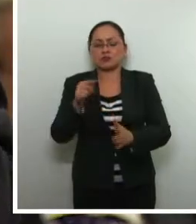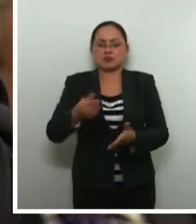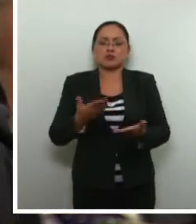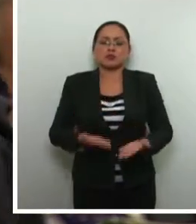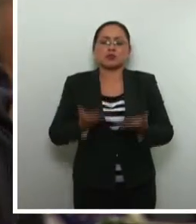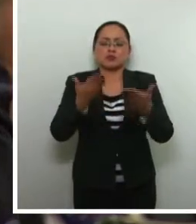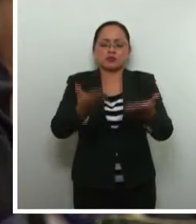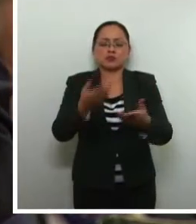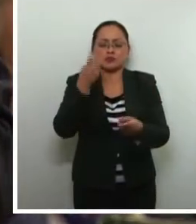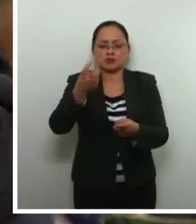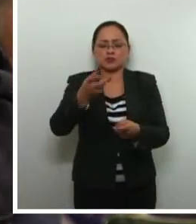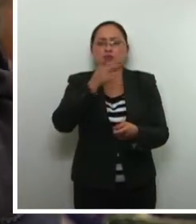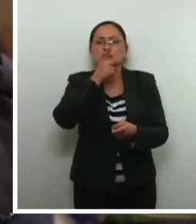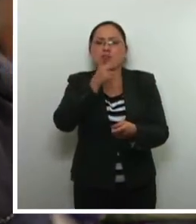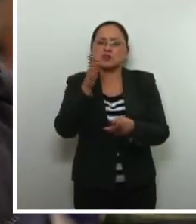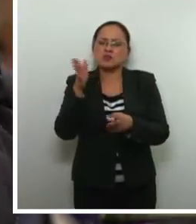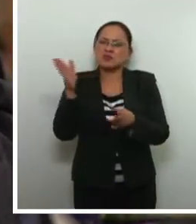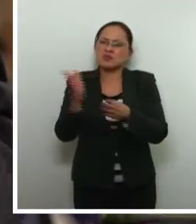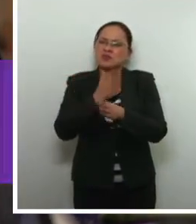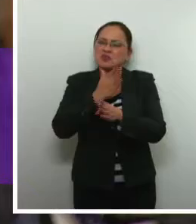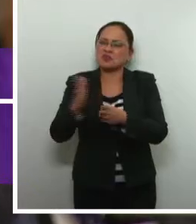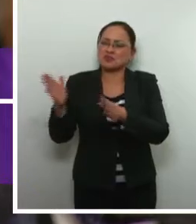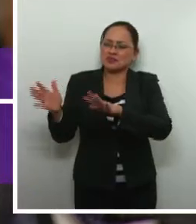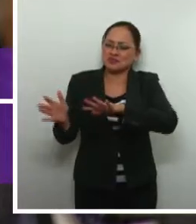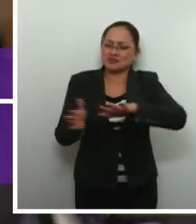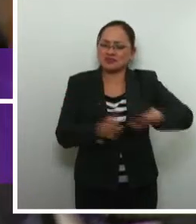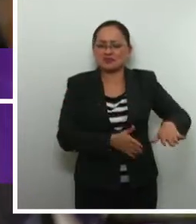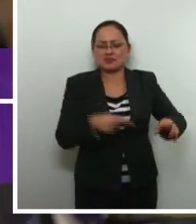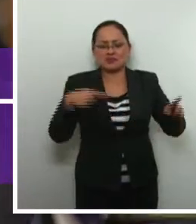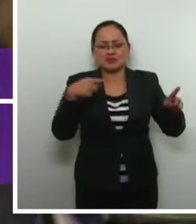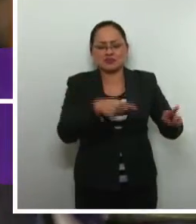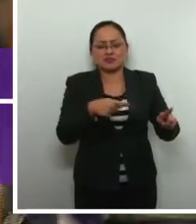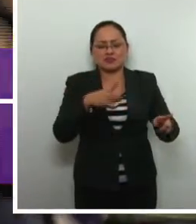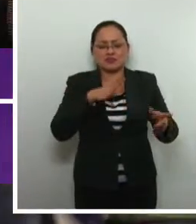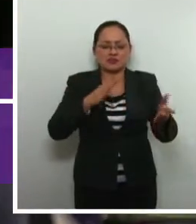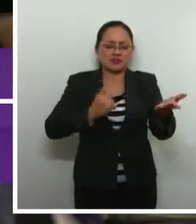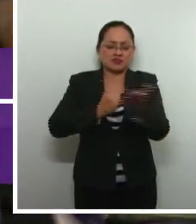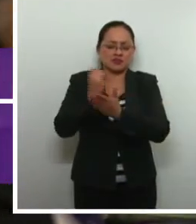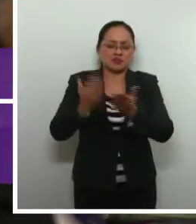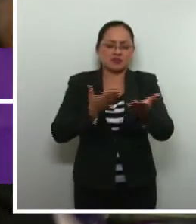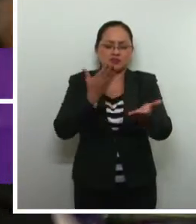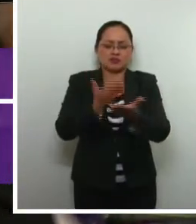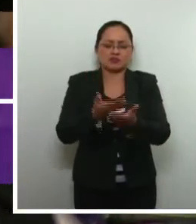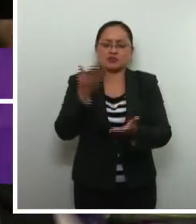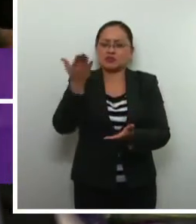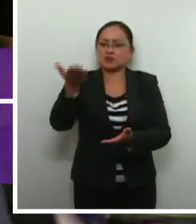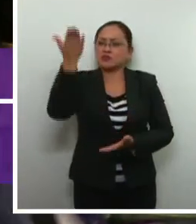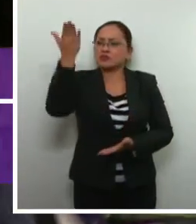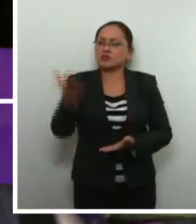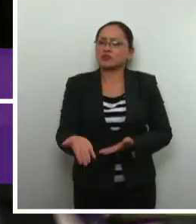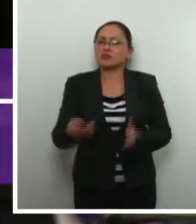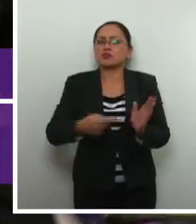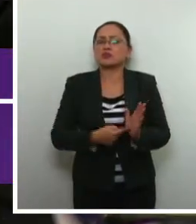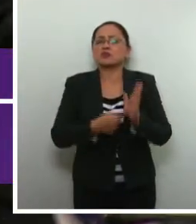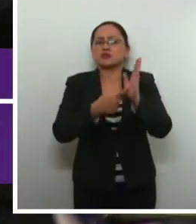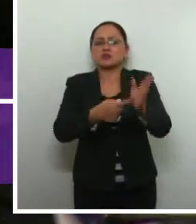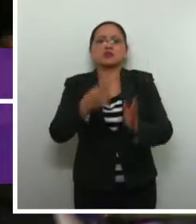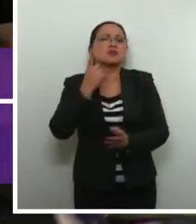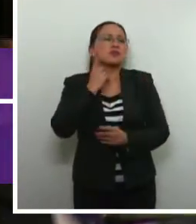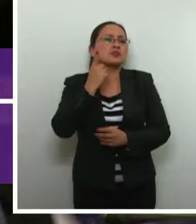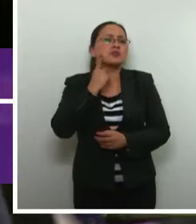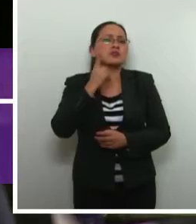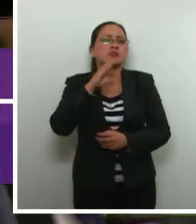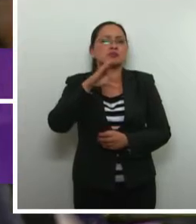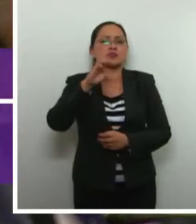respetuosamente, que esa narrativa la hagamos a un lado y hablemos con propiedad. Es el dictamen. Claramente lo presentó, lo dijo el diputado